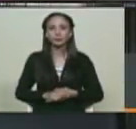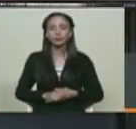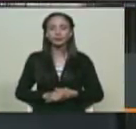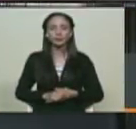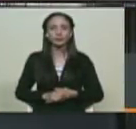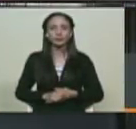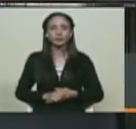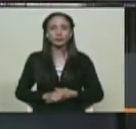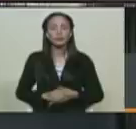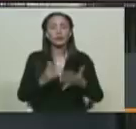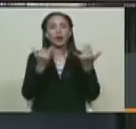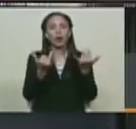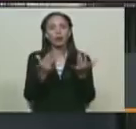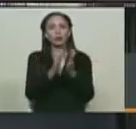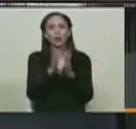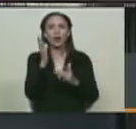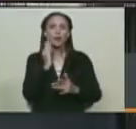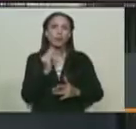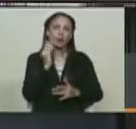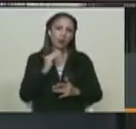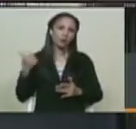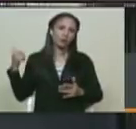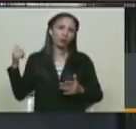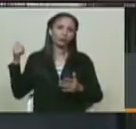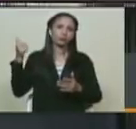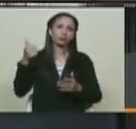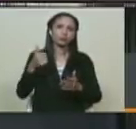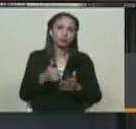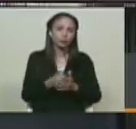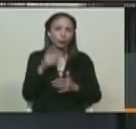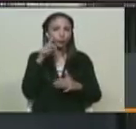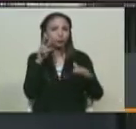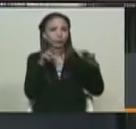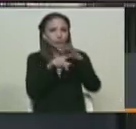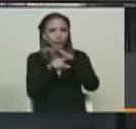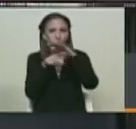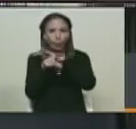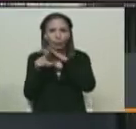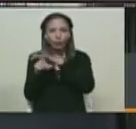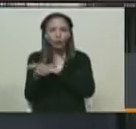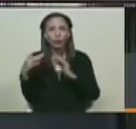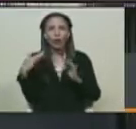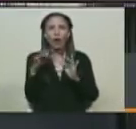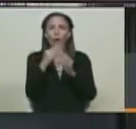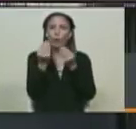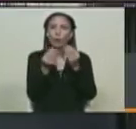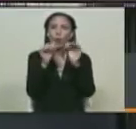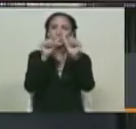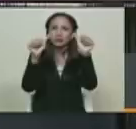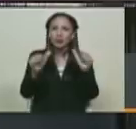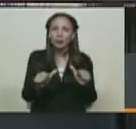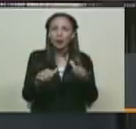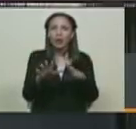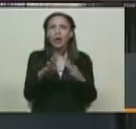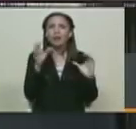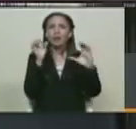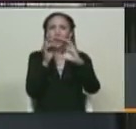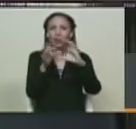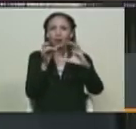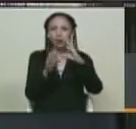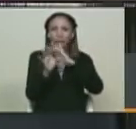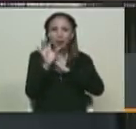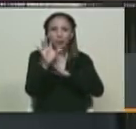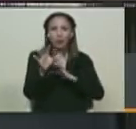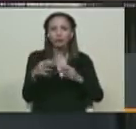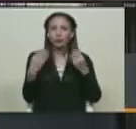tomando en cuenta la visita, la experiencia que hemos tenido en este moderno sistema de carnet de la patria,